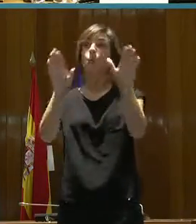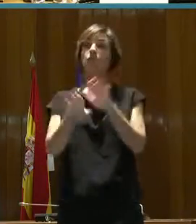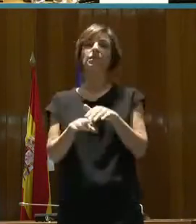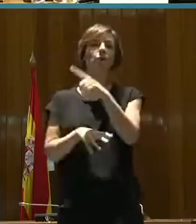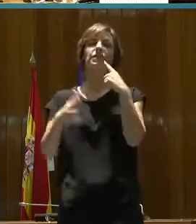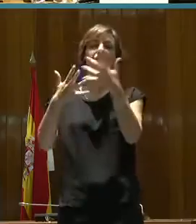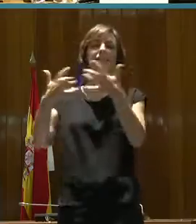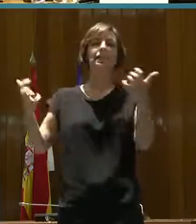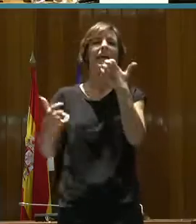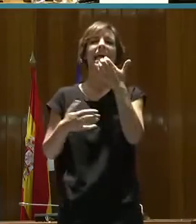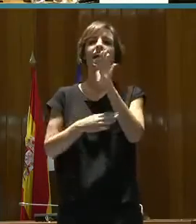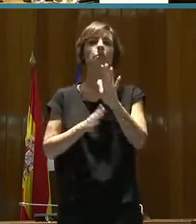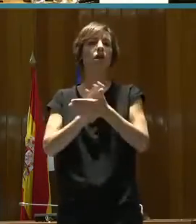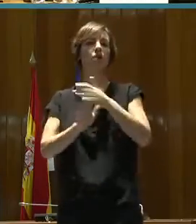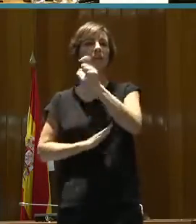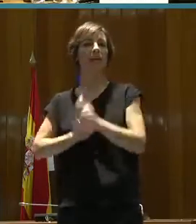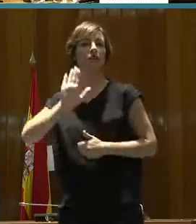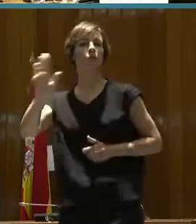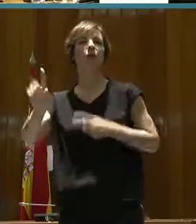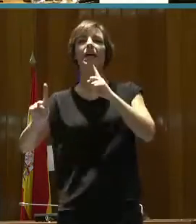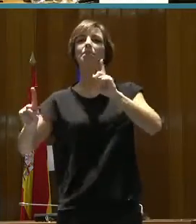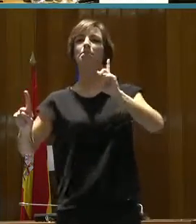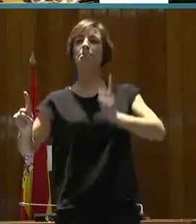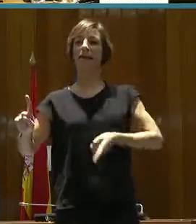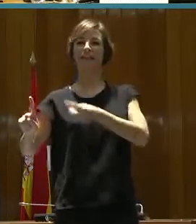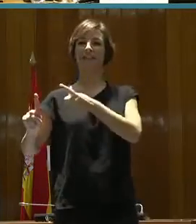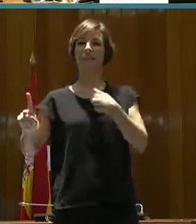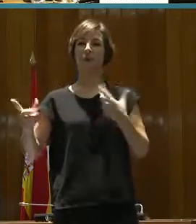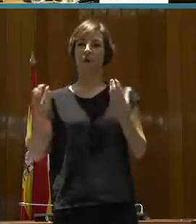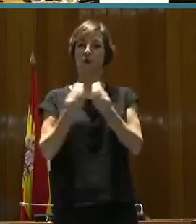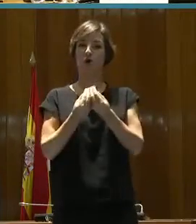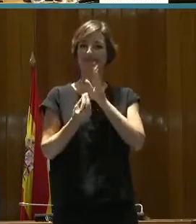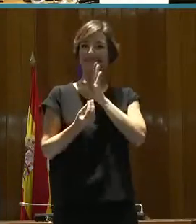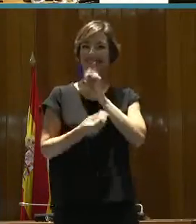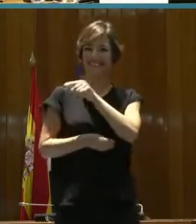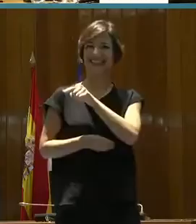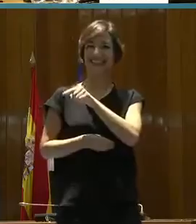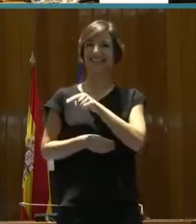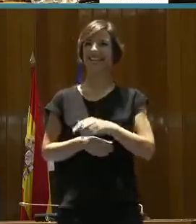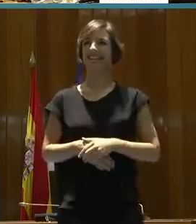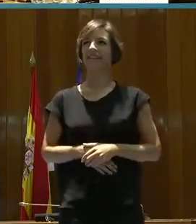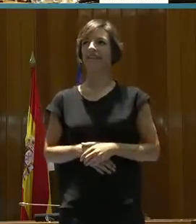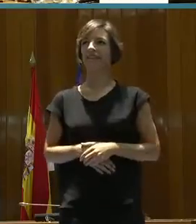un ejemplo de la lengua de signos italiana de imperativo acompañado de esa partícula, come.